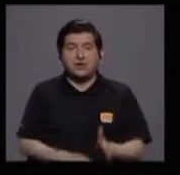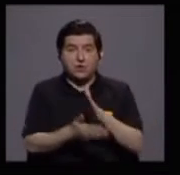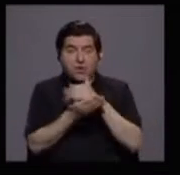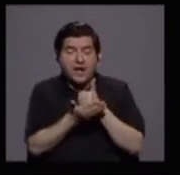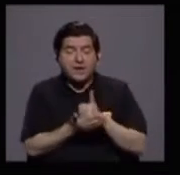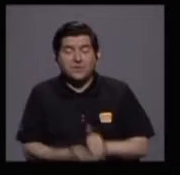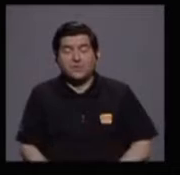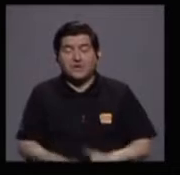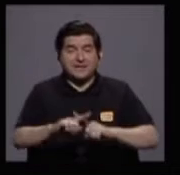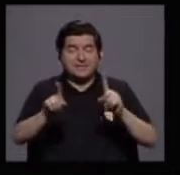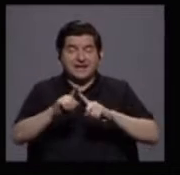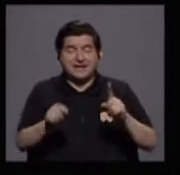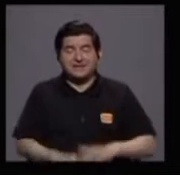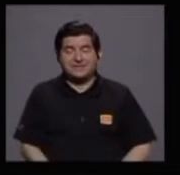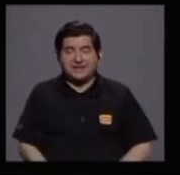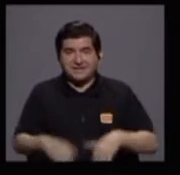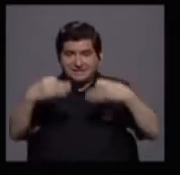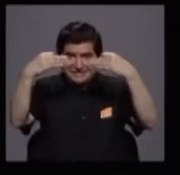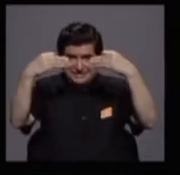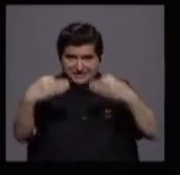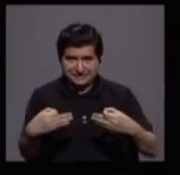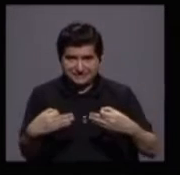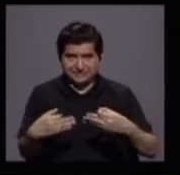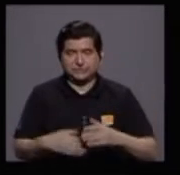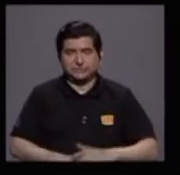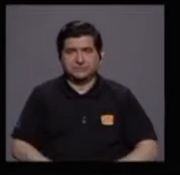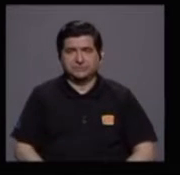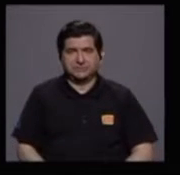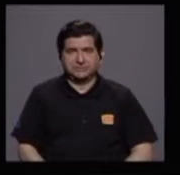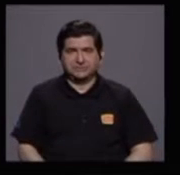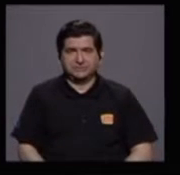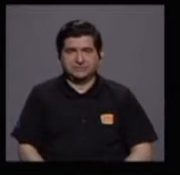de las medidas que